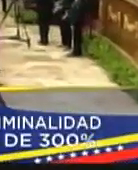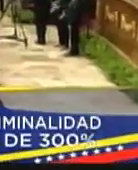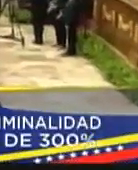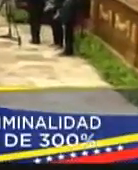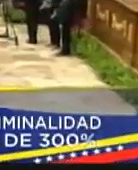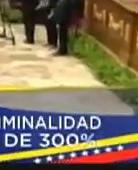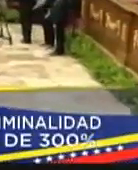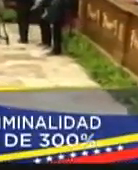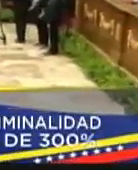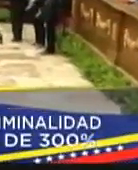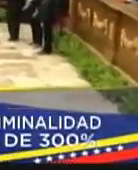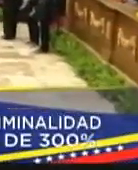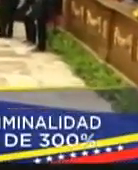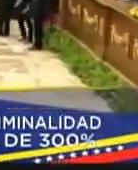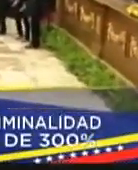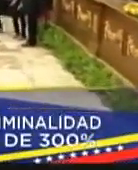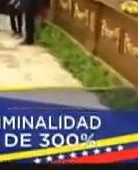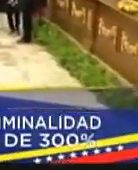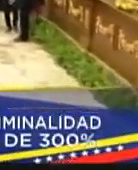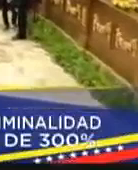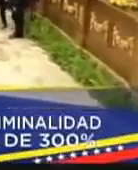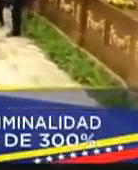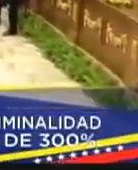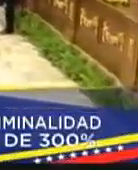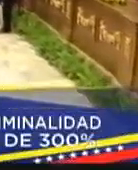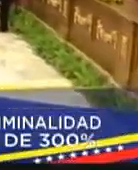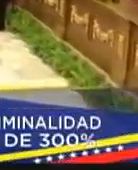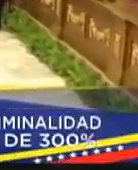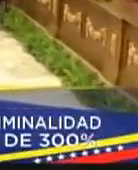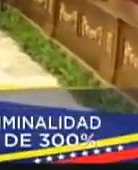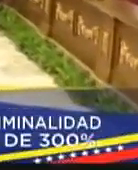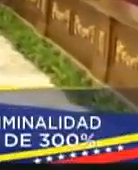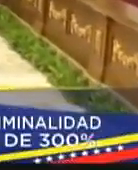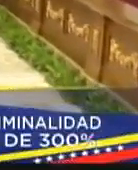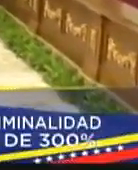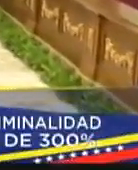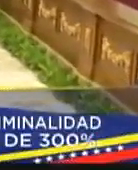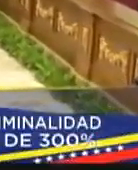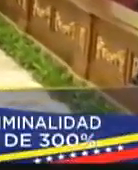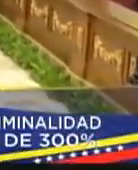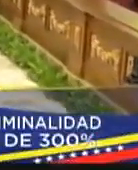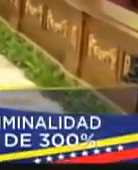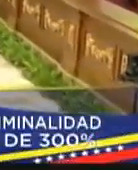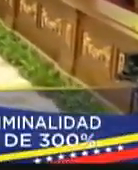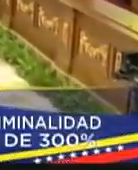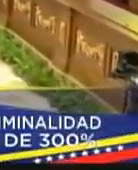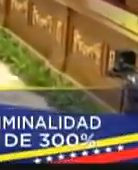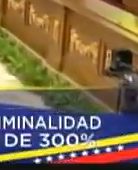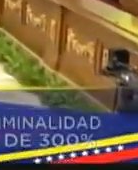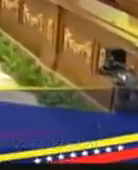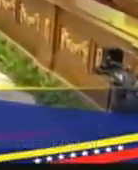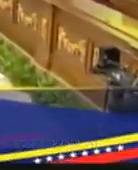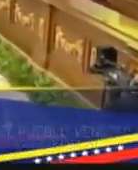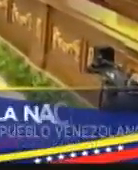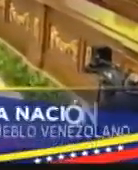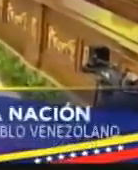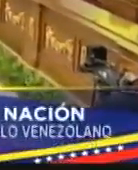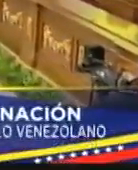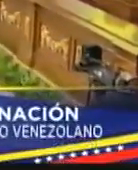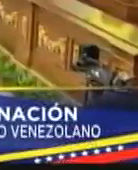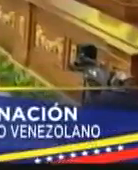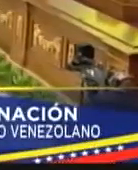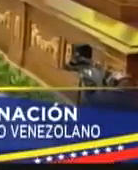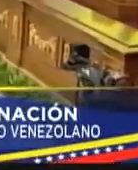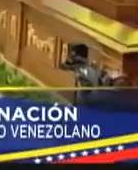21 por los cuadrantes de paz pasamos de 2460 cuadrantes de